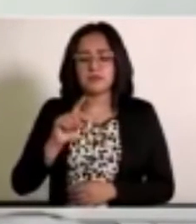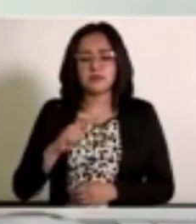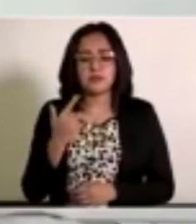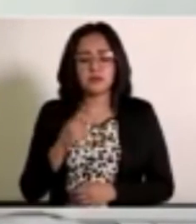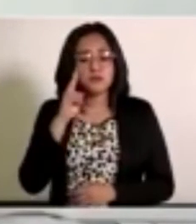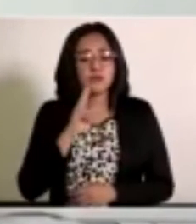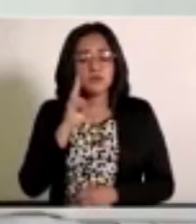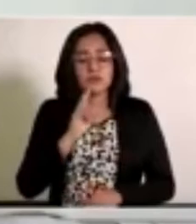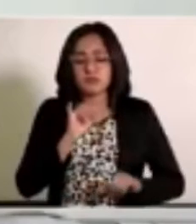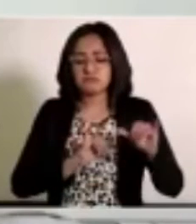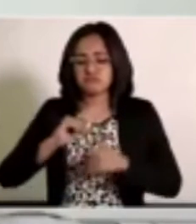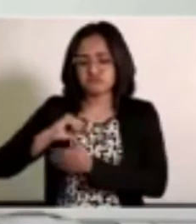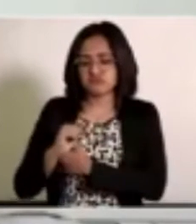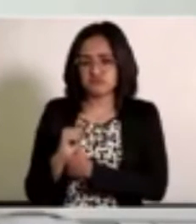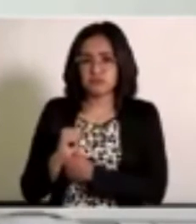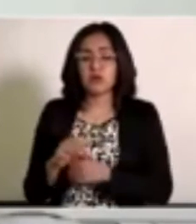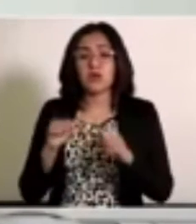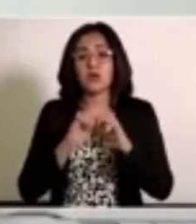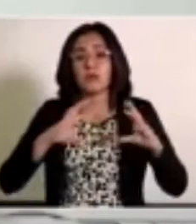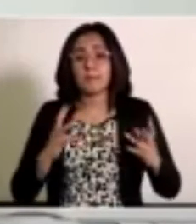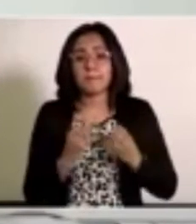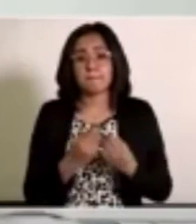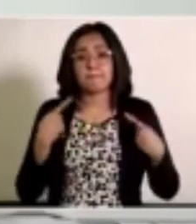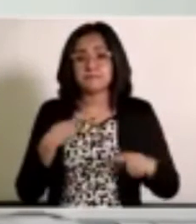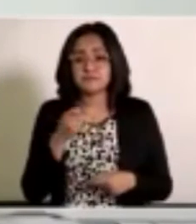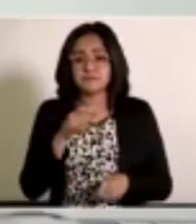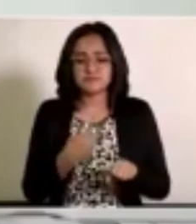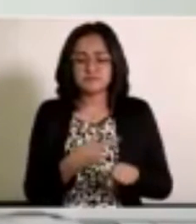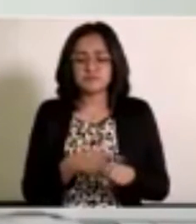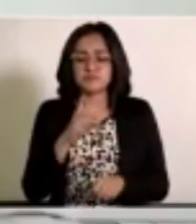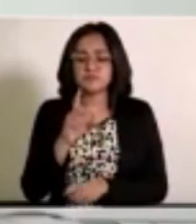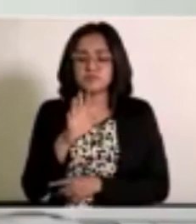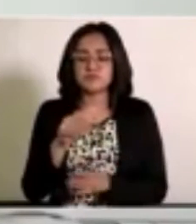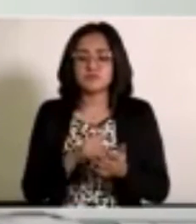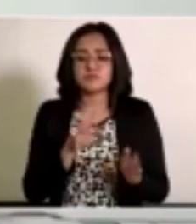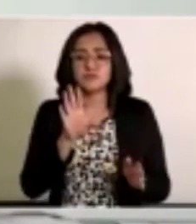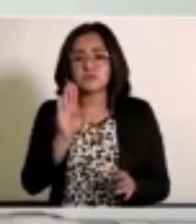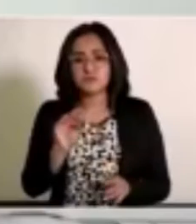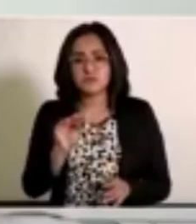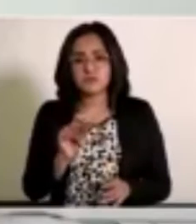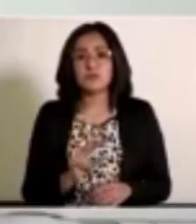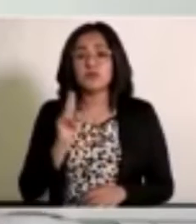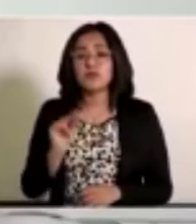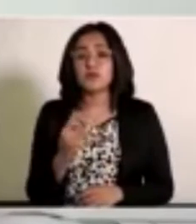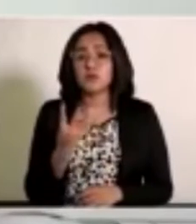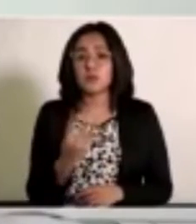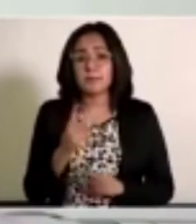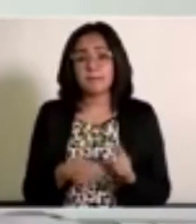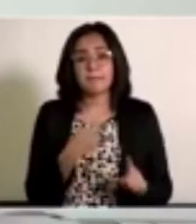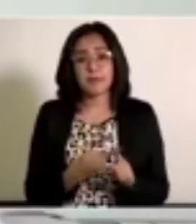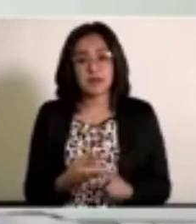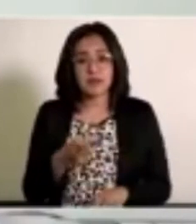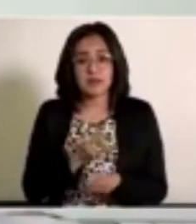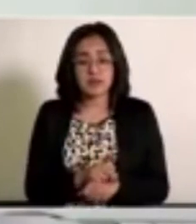59,277 muestras procesadas, con un acumulado de casos positivos de 35,090, 84